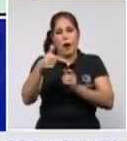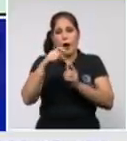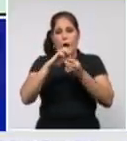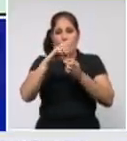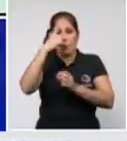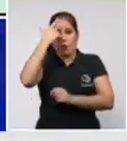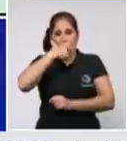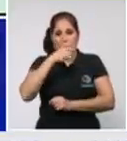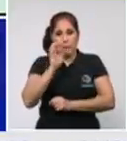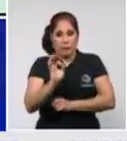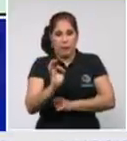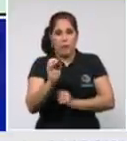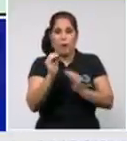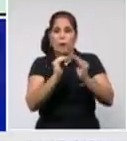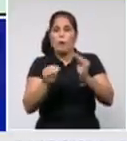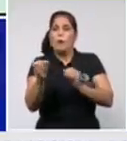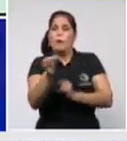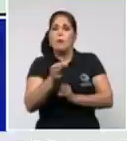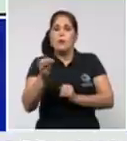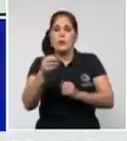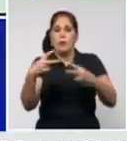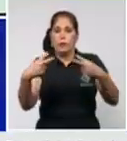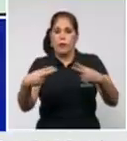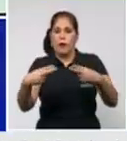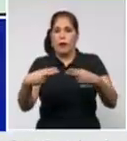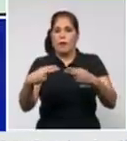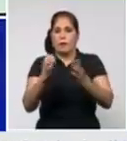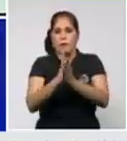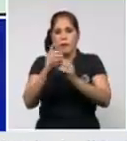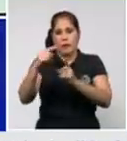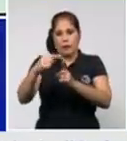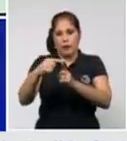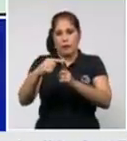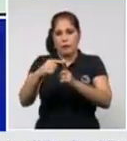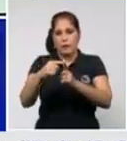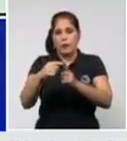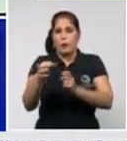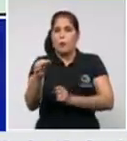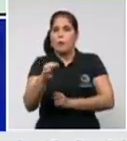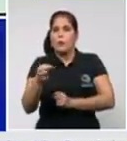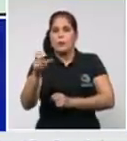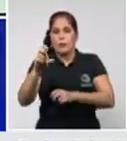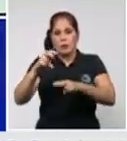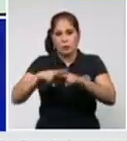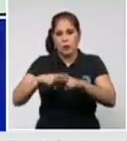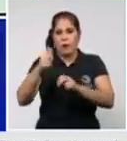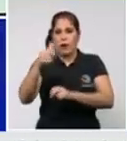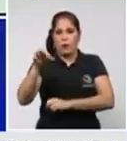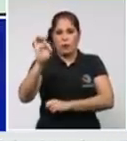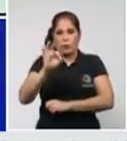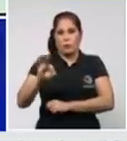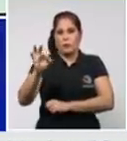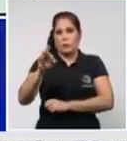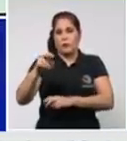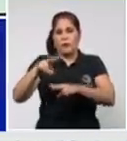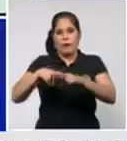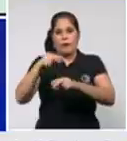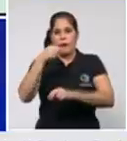territorio, el municipio de Cárdenas en Matanzas, Centro Habana, 10 de octubre, Habana